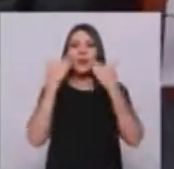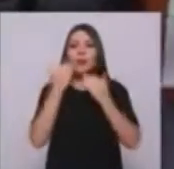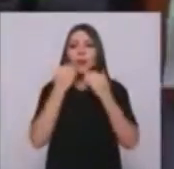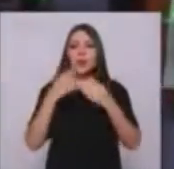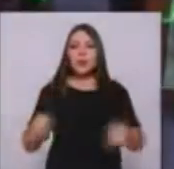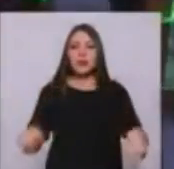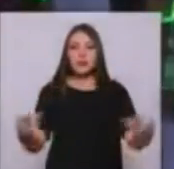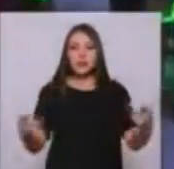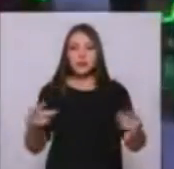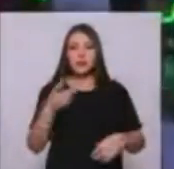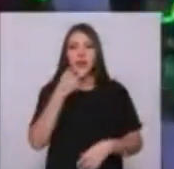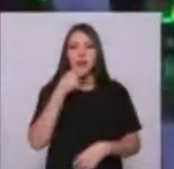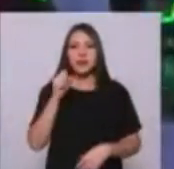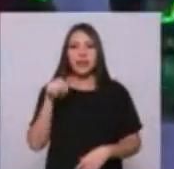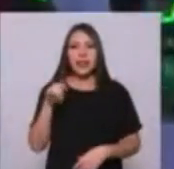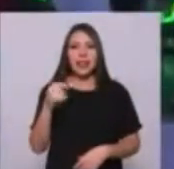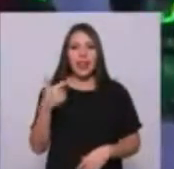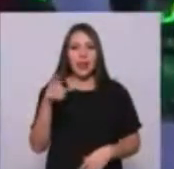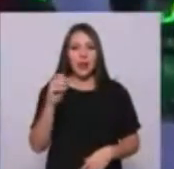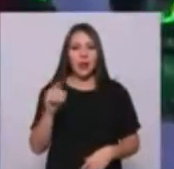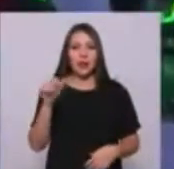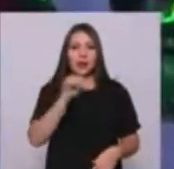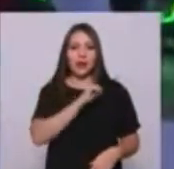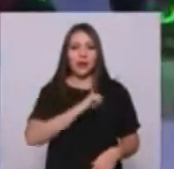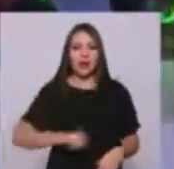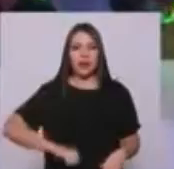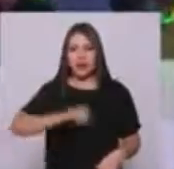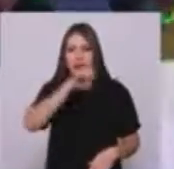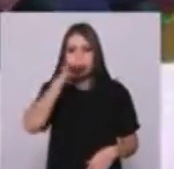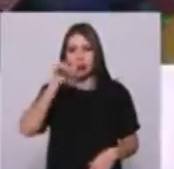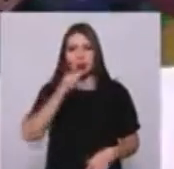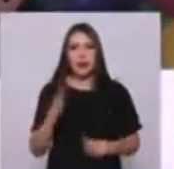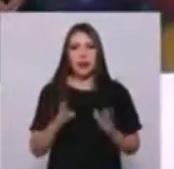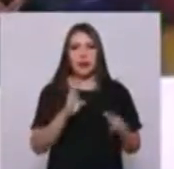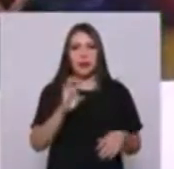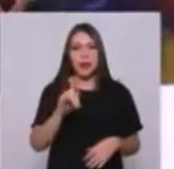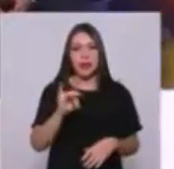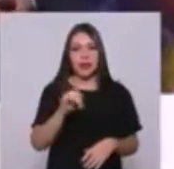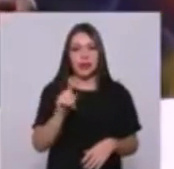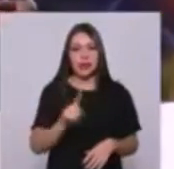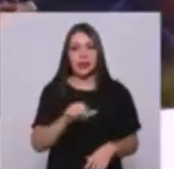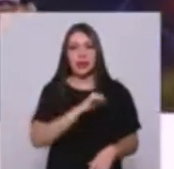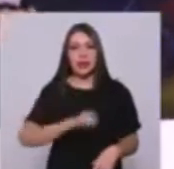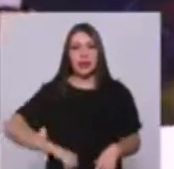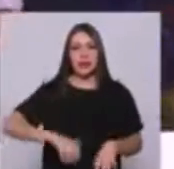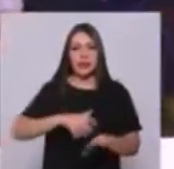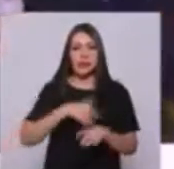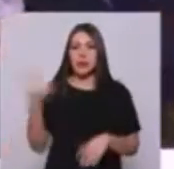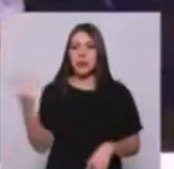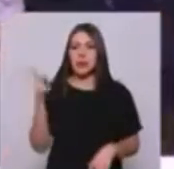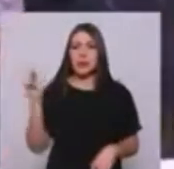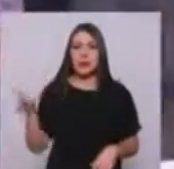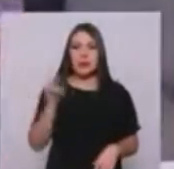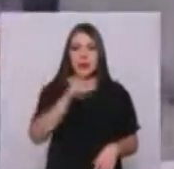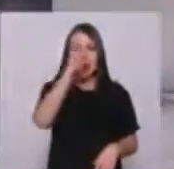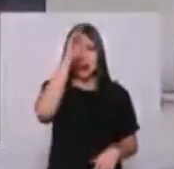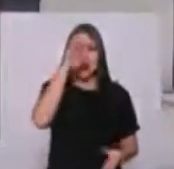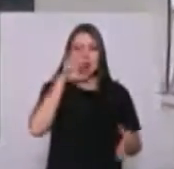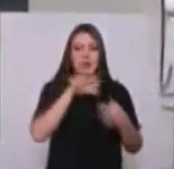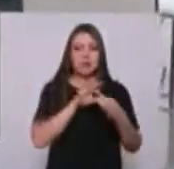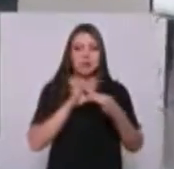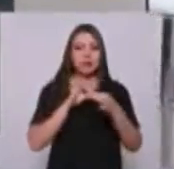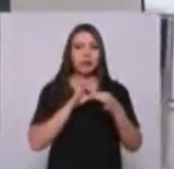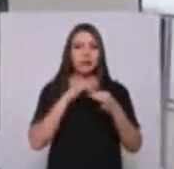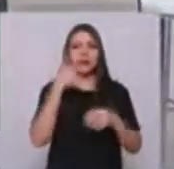Santiago Taboada, alcalde de Benito Juárez, y Patricia Aceves Pastrana, alcaldesa de Tlalpan, coincidieron en la unión que se muestra con